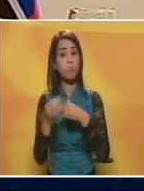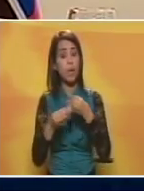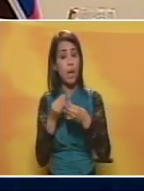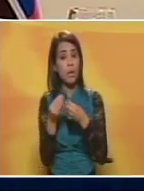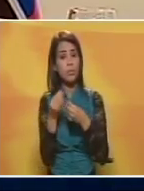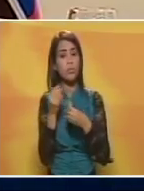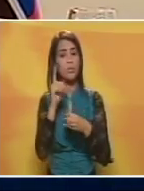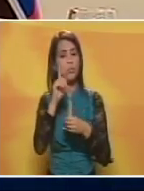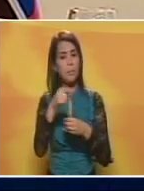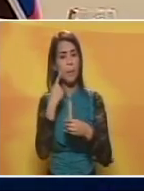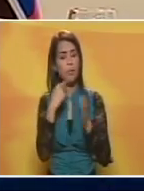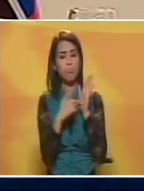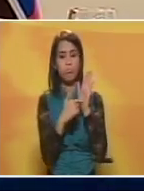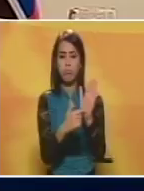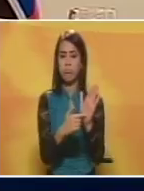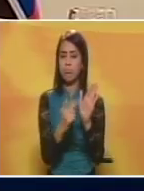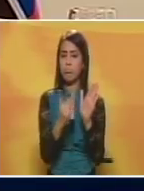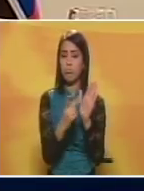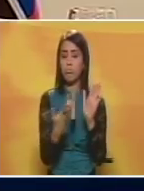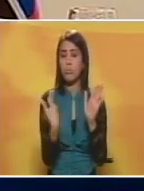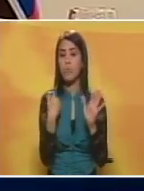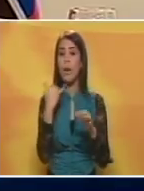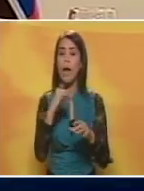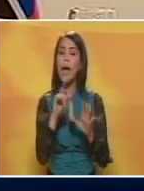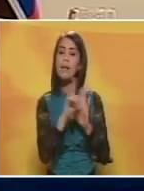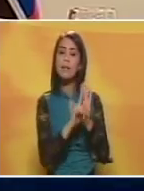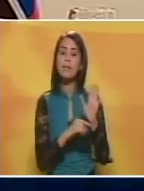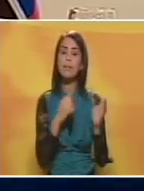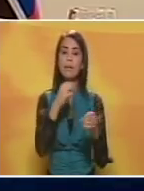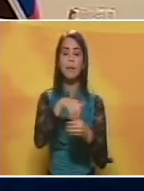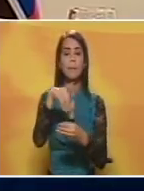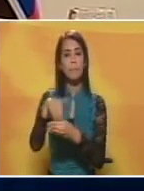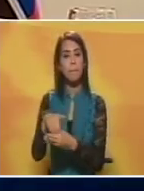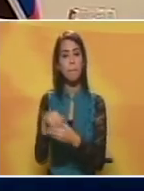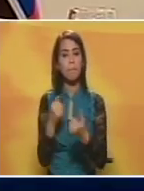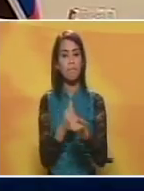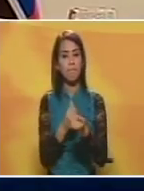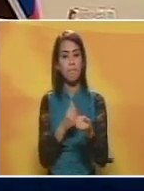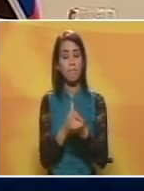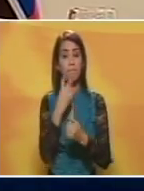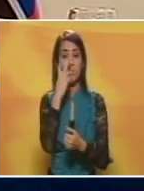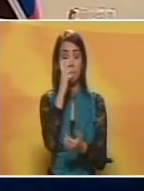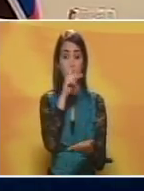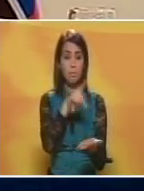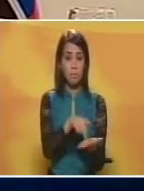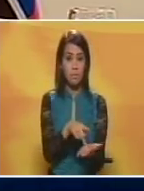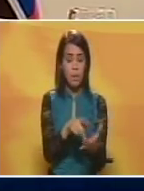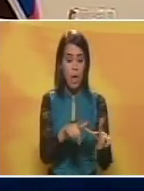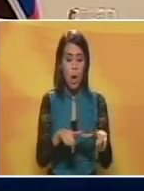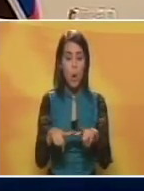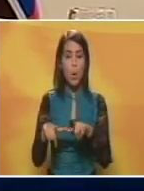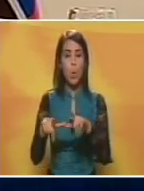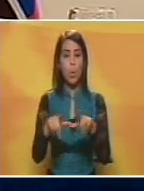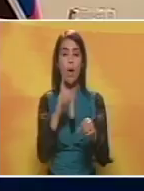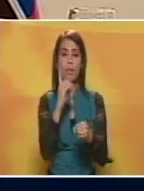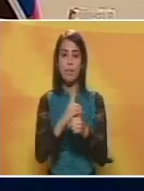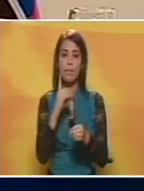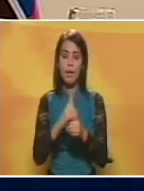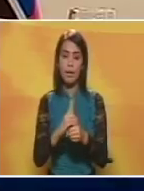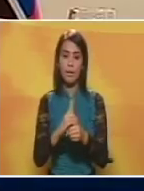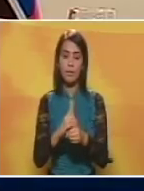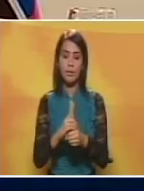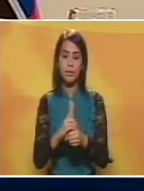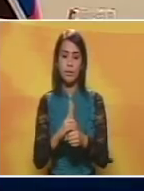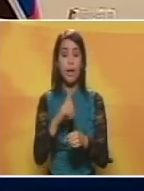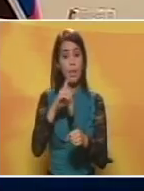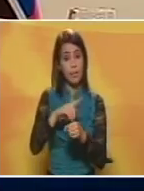incluso presentaciones sobre las garantías electorales, han hecho visitas al centro de datos,